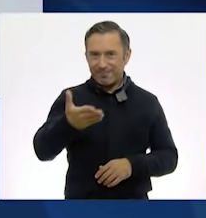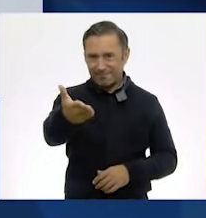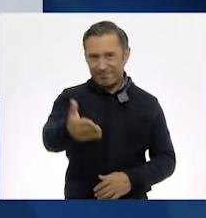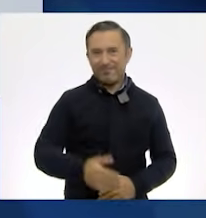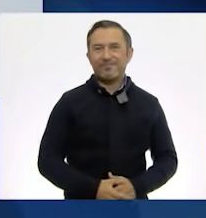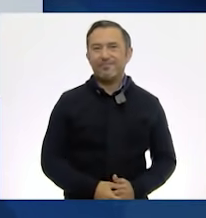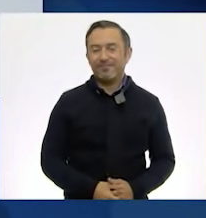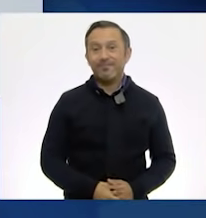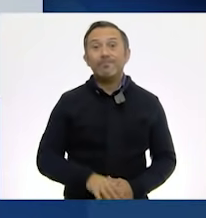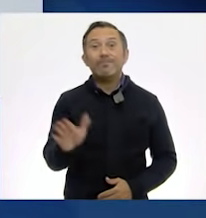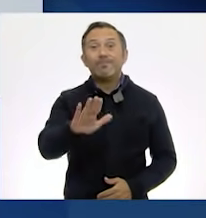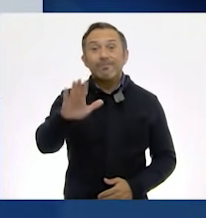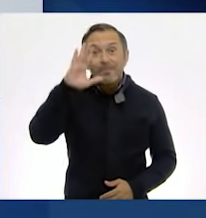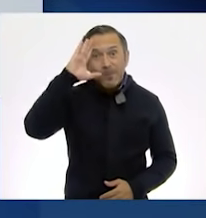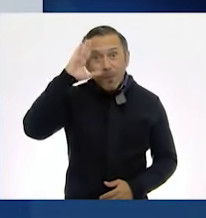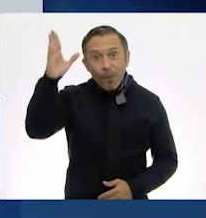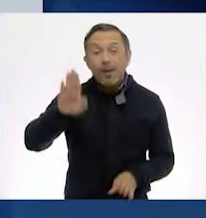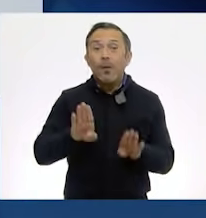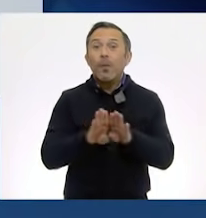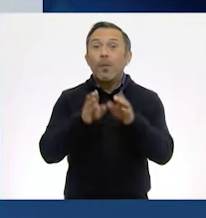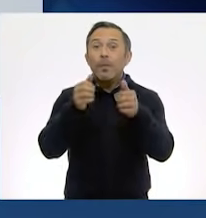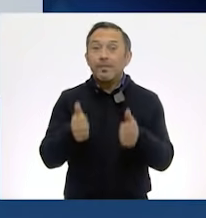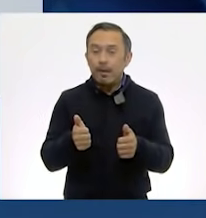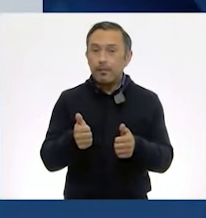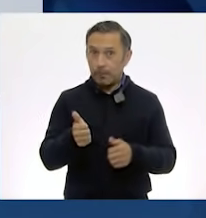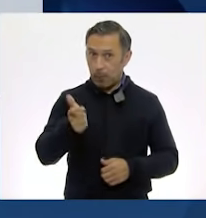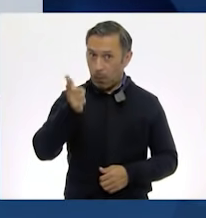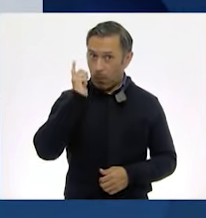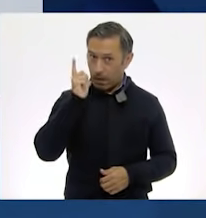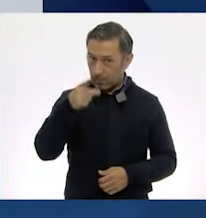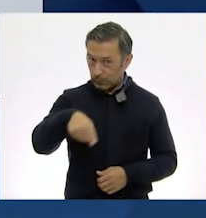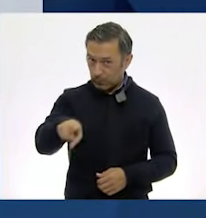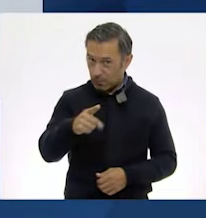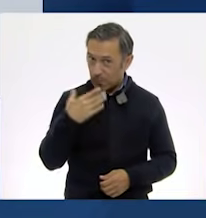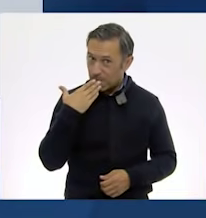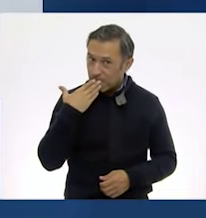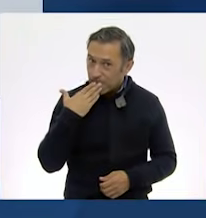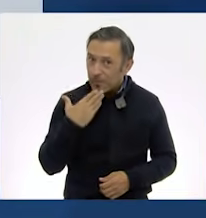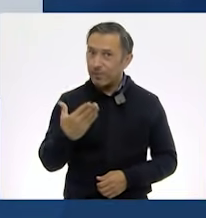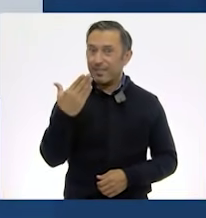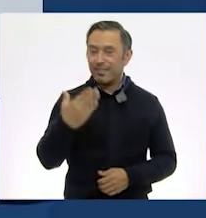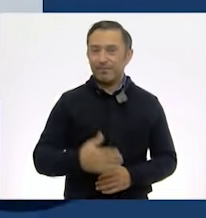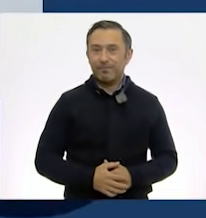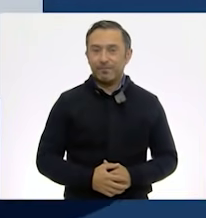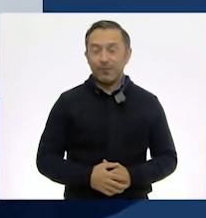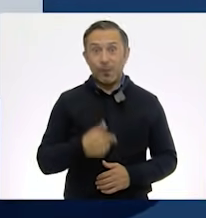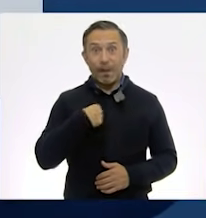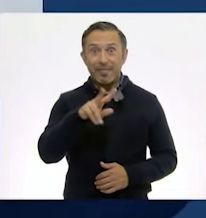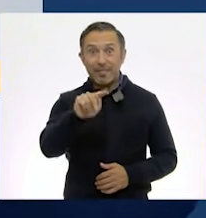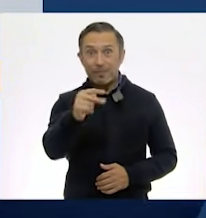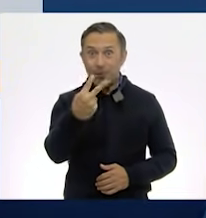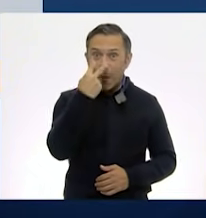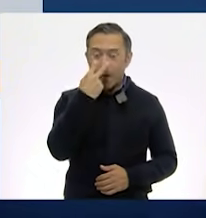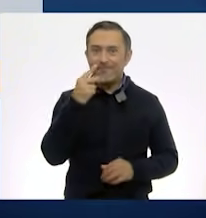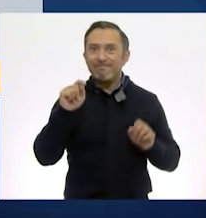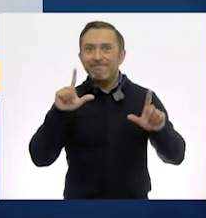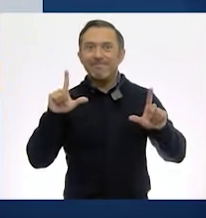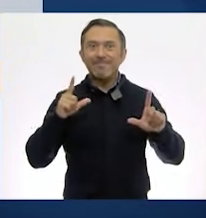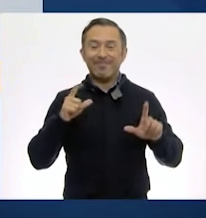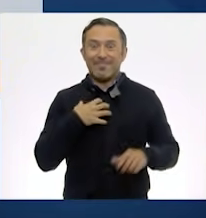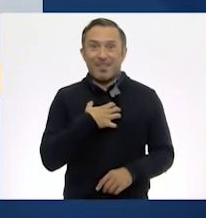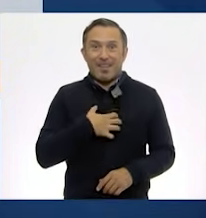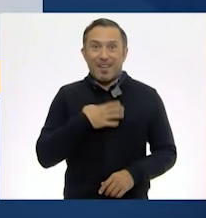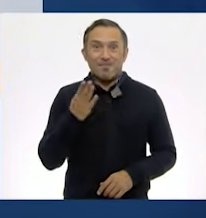¡Hola! ¿Cómo están? Espero que muy bien. ¡Qué bueno que salgo en la tele! ¡Así los puedo